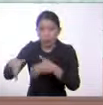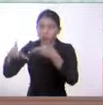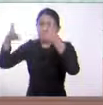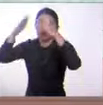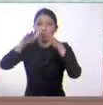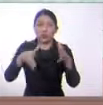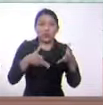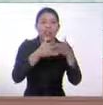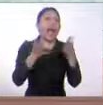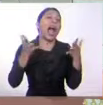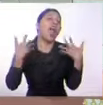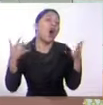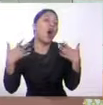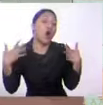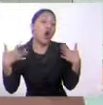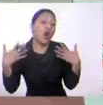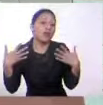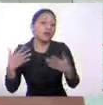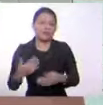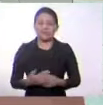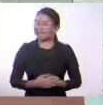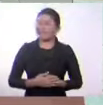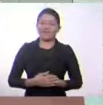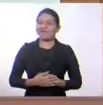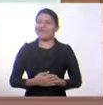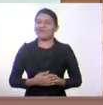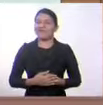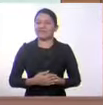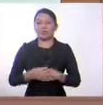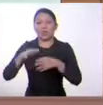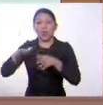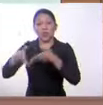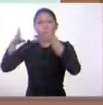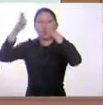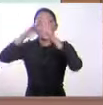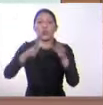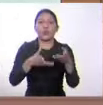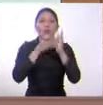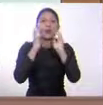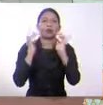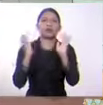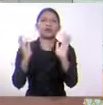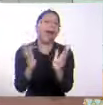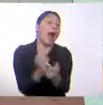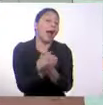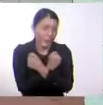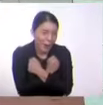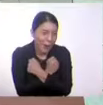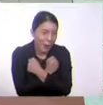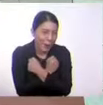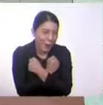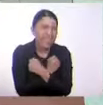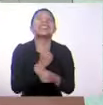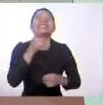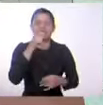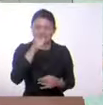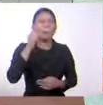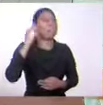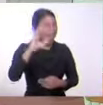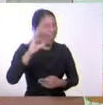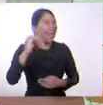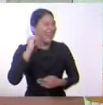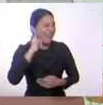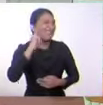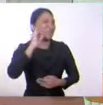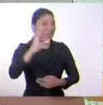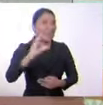calor. Creo que suena mejor. Por el bosque con amor. ¡Sí! ¡Me gusta!